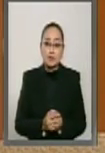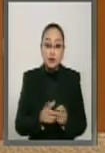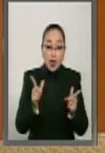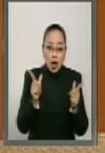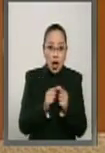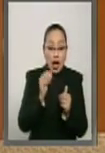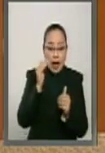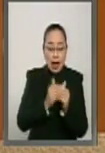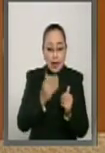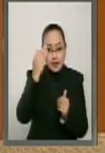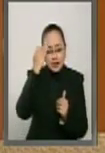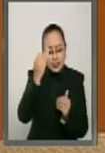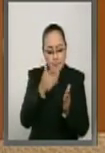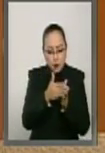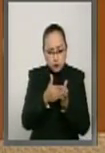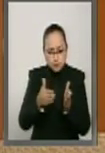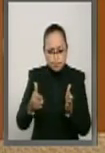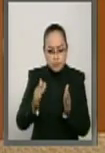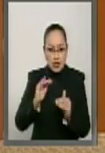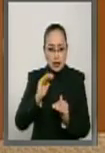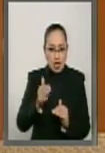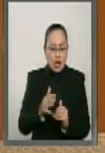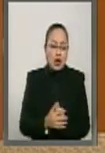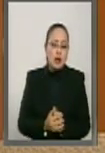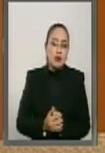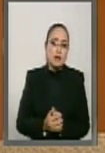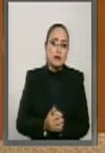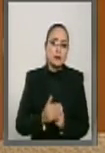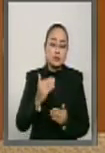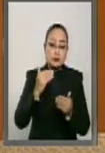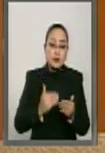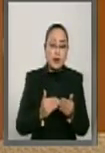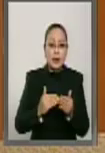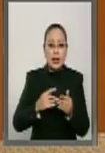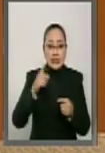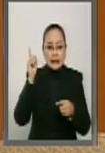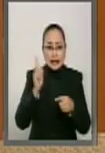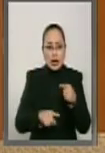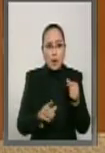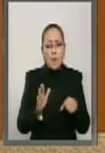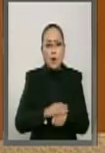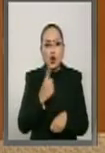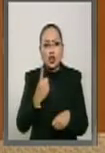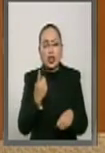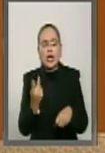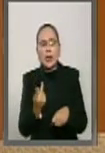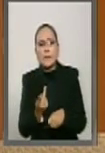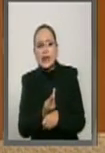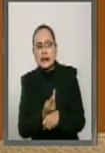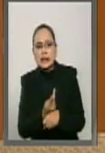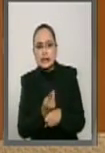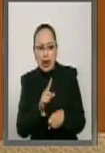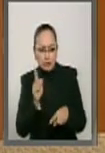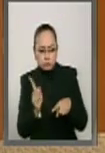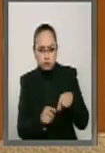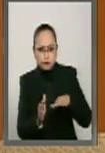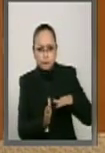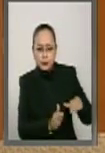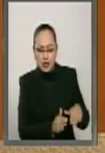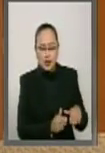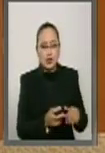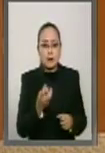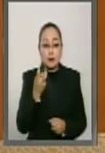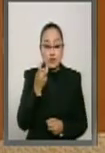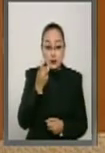plazo previsto, desaparezcan las causas que le dieron origen por decreto